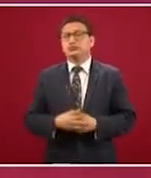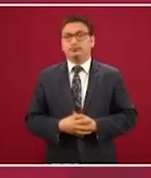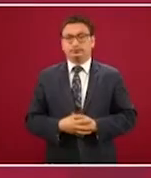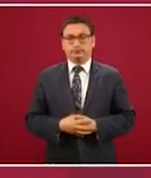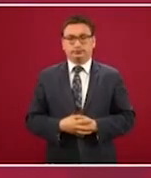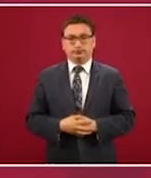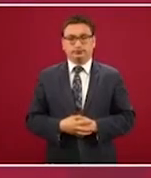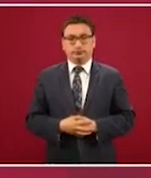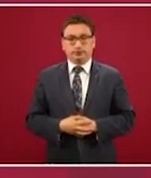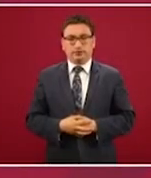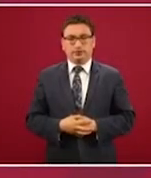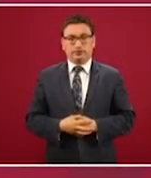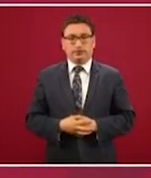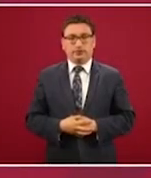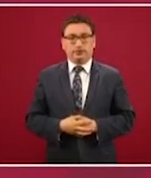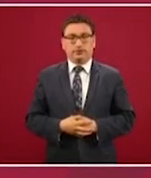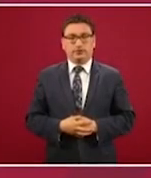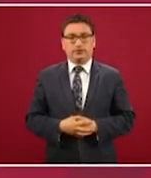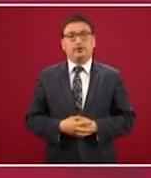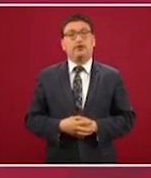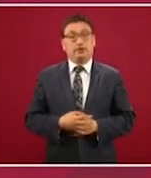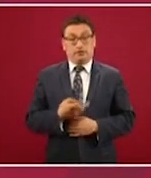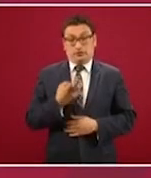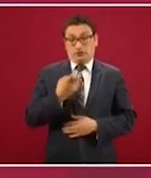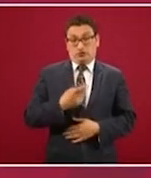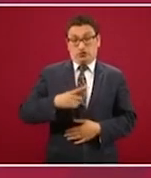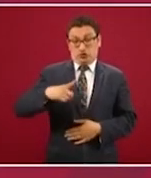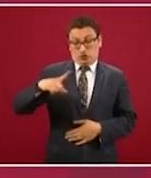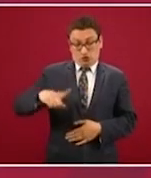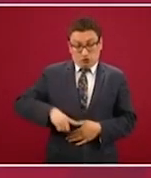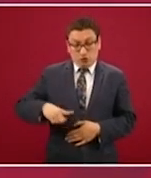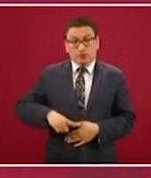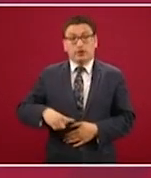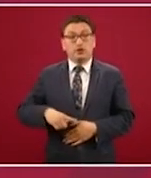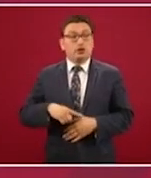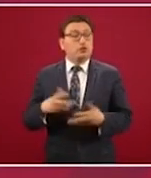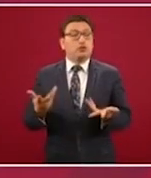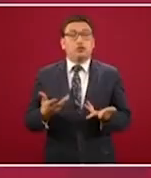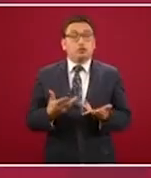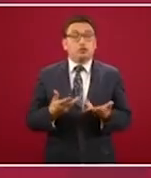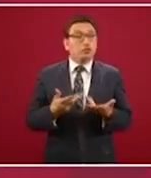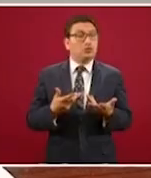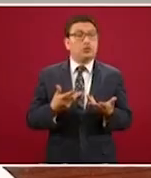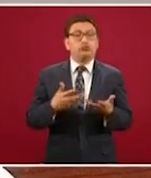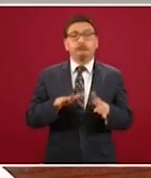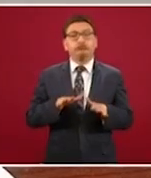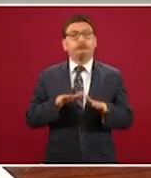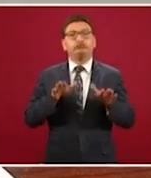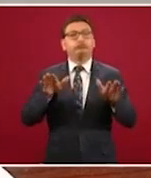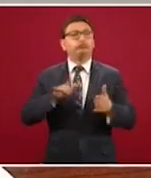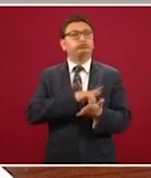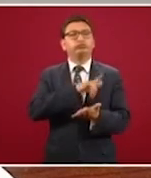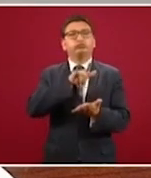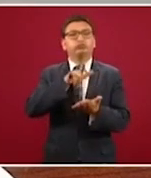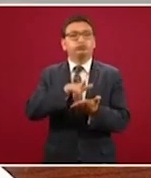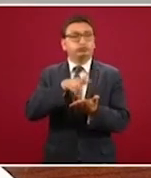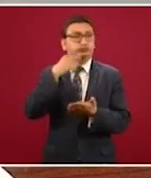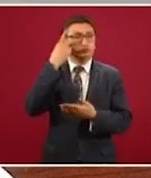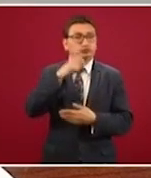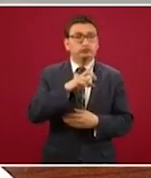la administración pública, el gobierno, el Estado mexicano se quedó sin ninguna línea